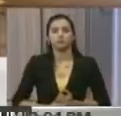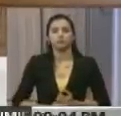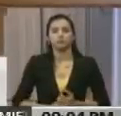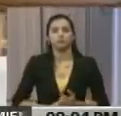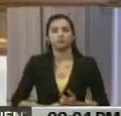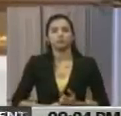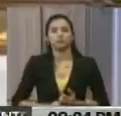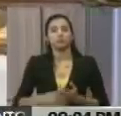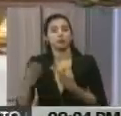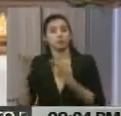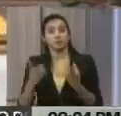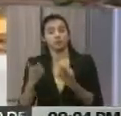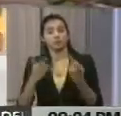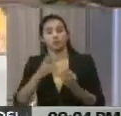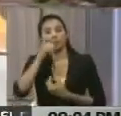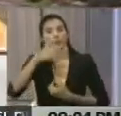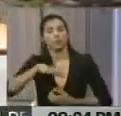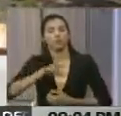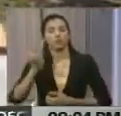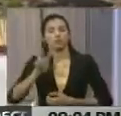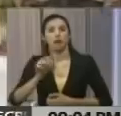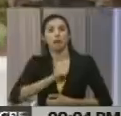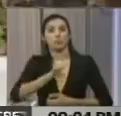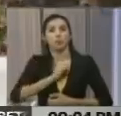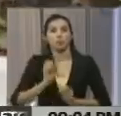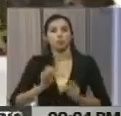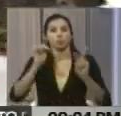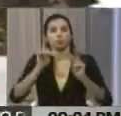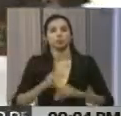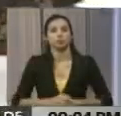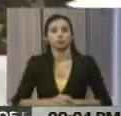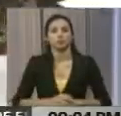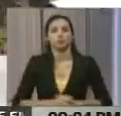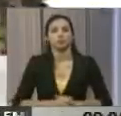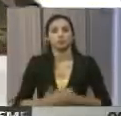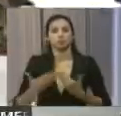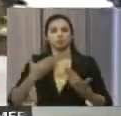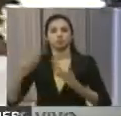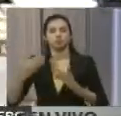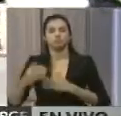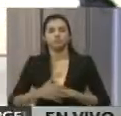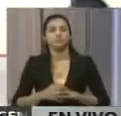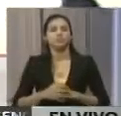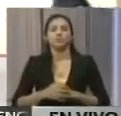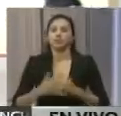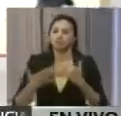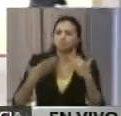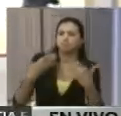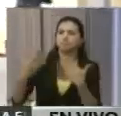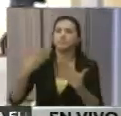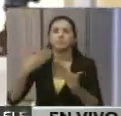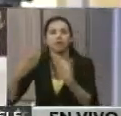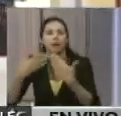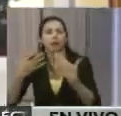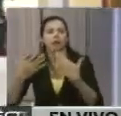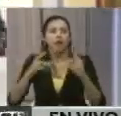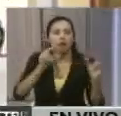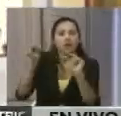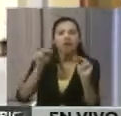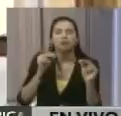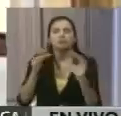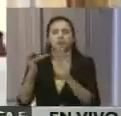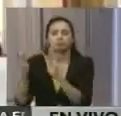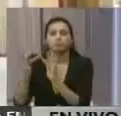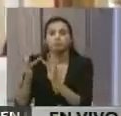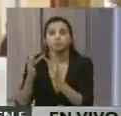la invitación al pueblo venezolano a aprovechar esta oportunidad de interactuar con estos compañeros y compañeras en medio de